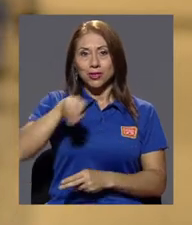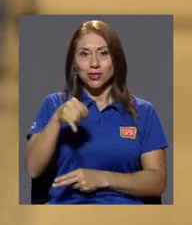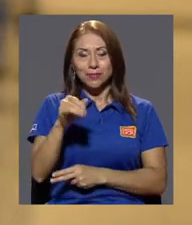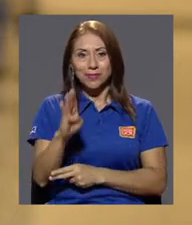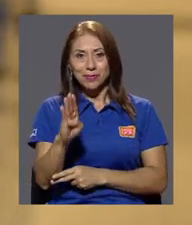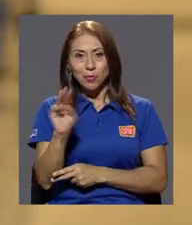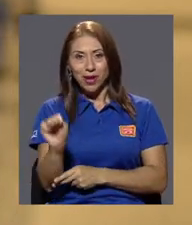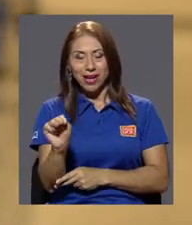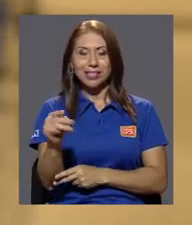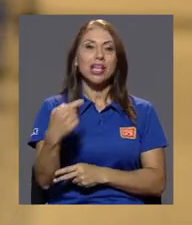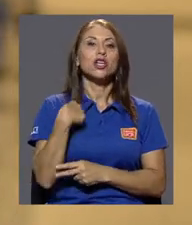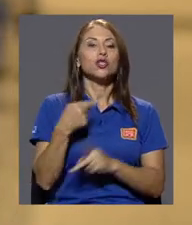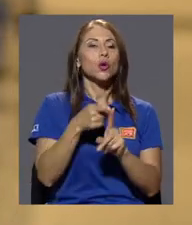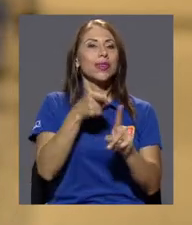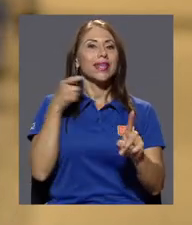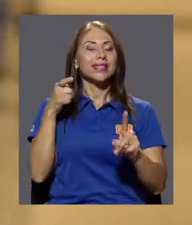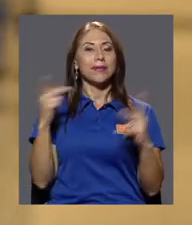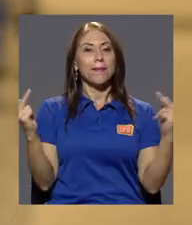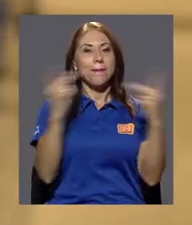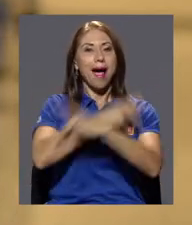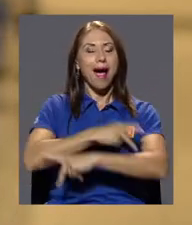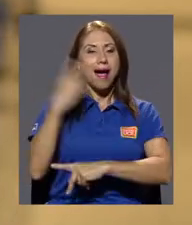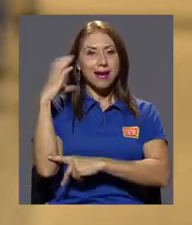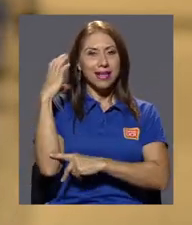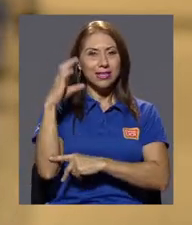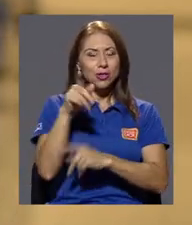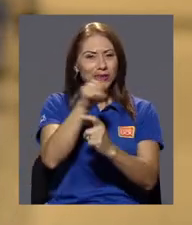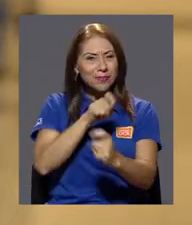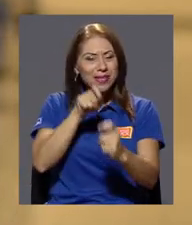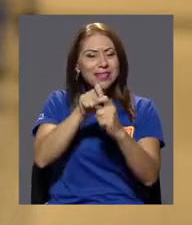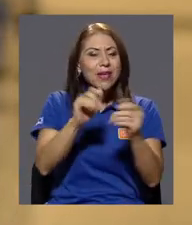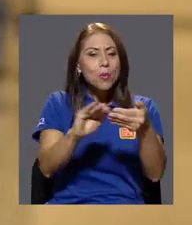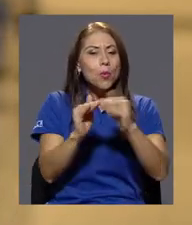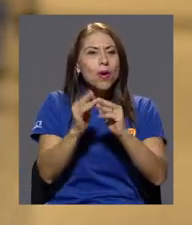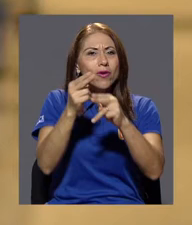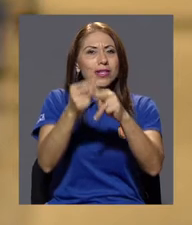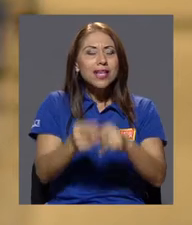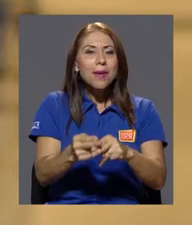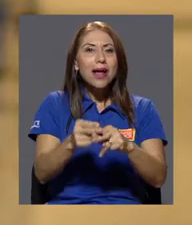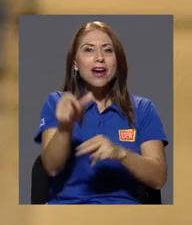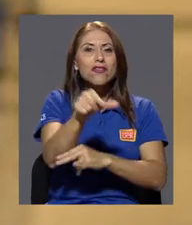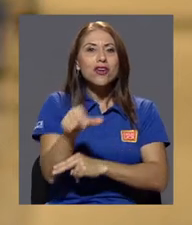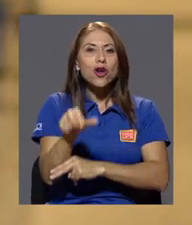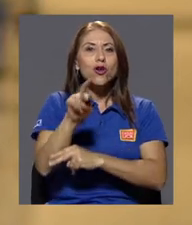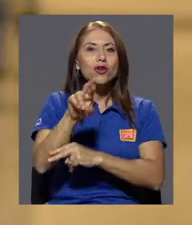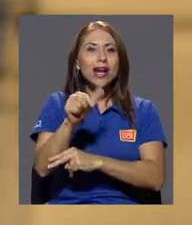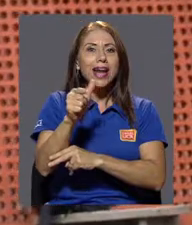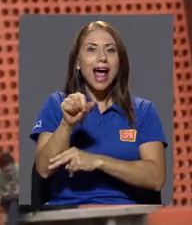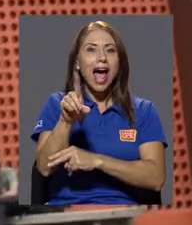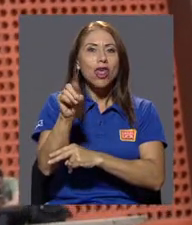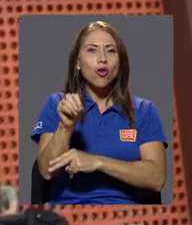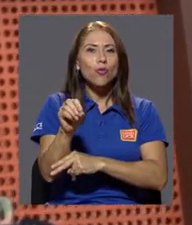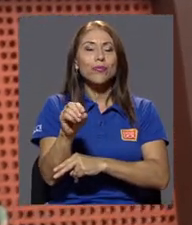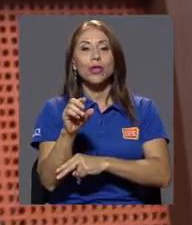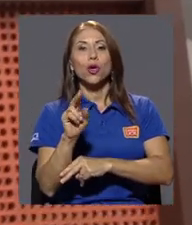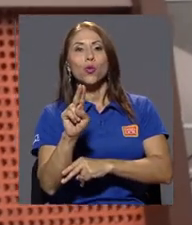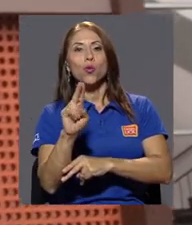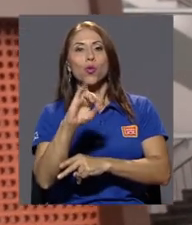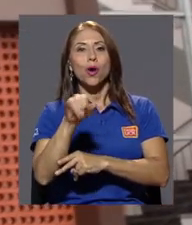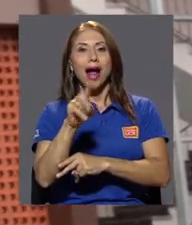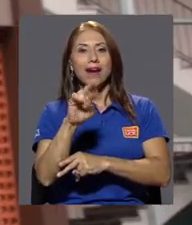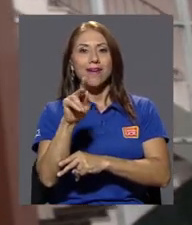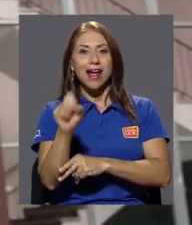Morales y soy oriunda de Paraíso de Cartago, específicamente de un pueblo llamado Río Regado, ubicado en Mojarrás.